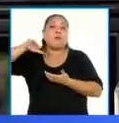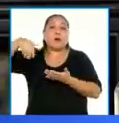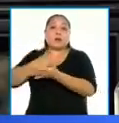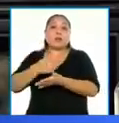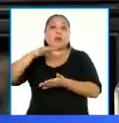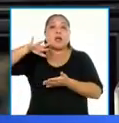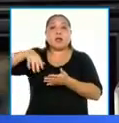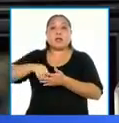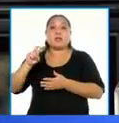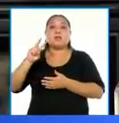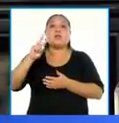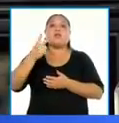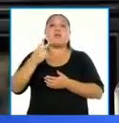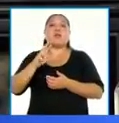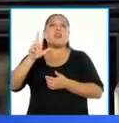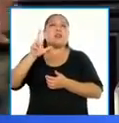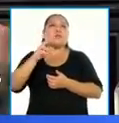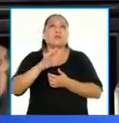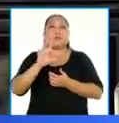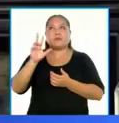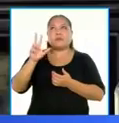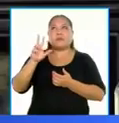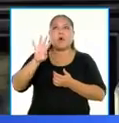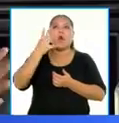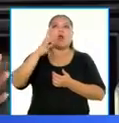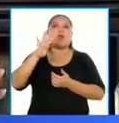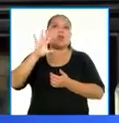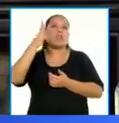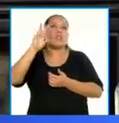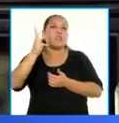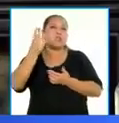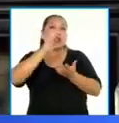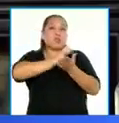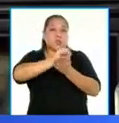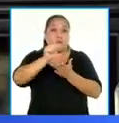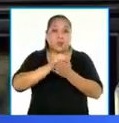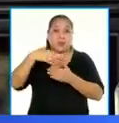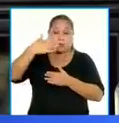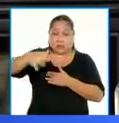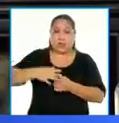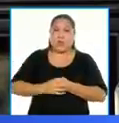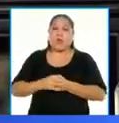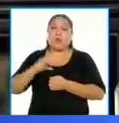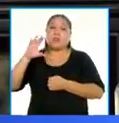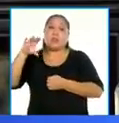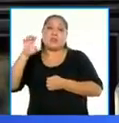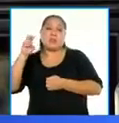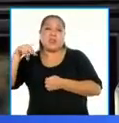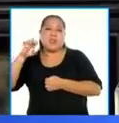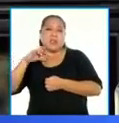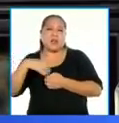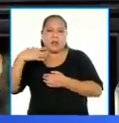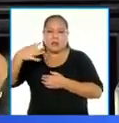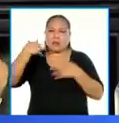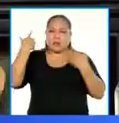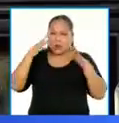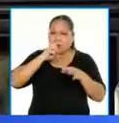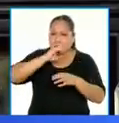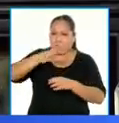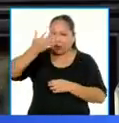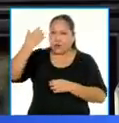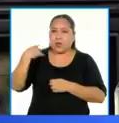en el segundo semestre, como AstraZeneca, eso lo hemos dicho desde el primer día de manera transparente. El canciller y el ministro